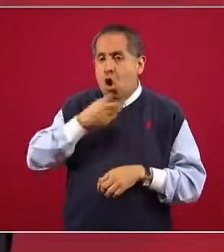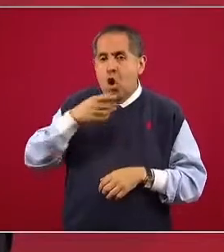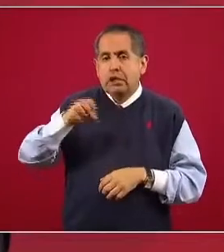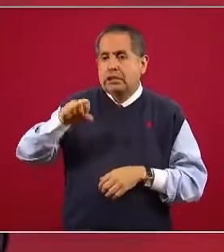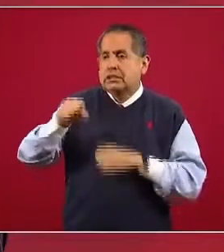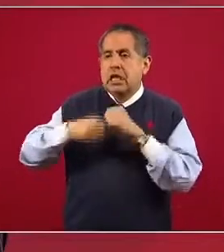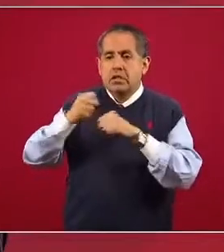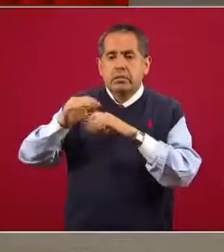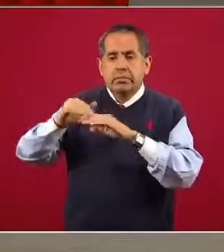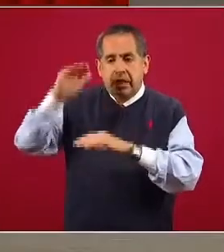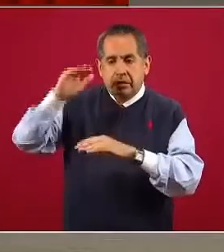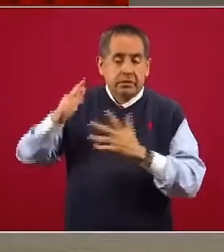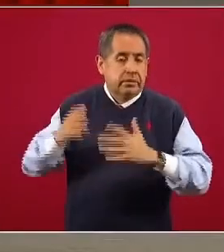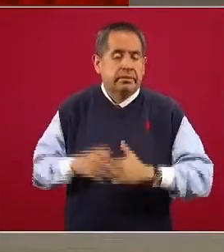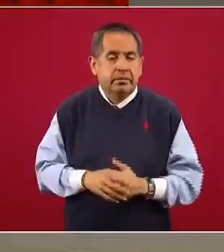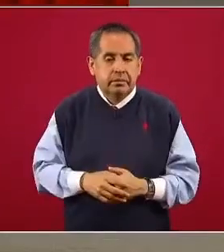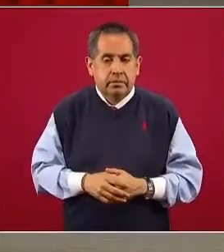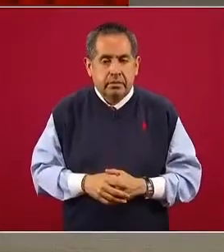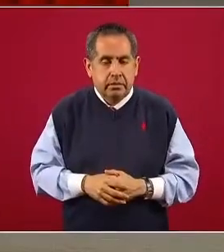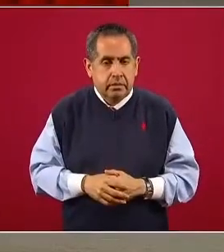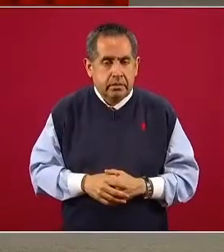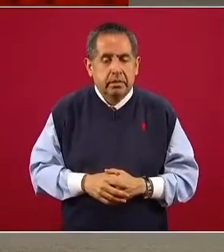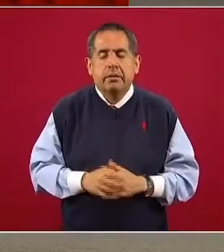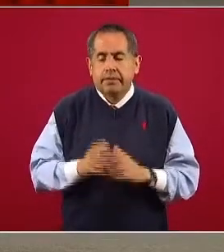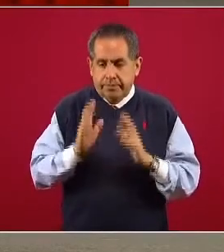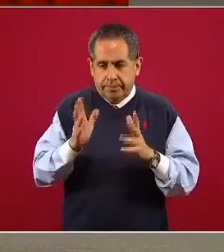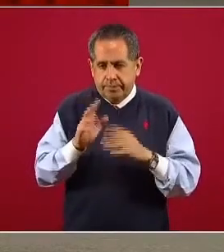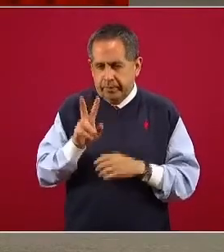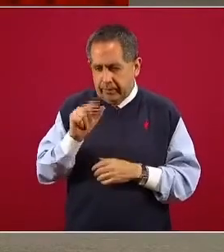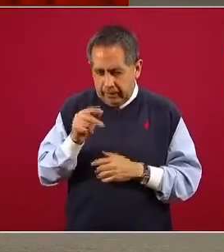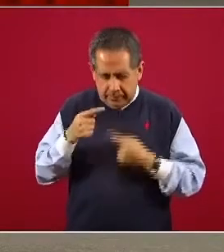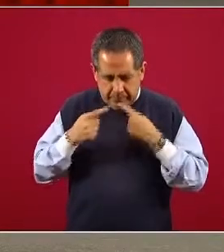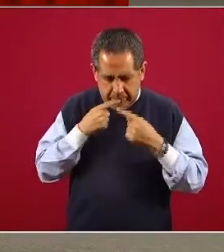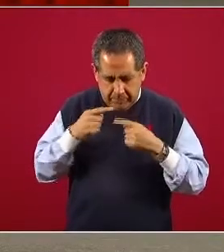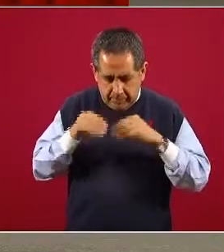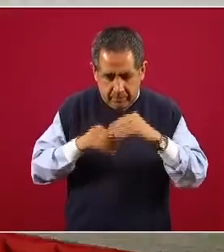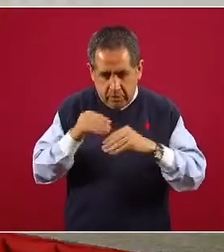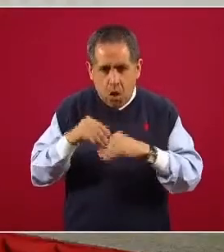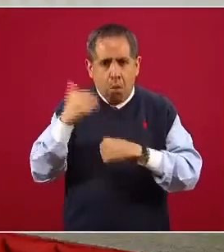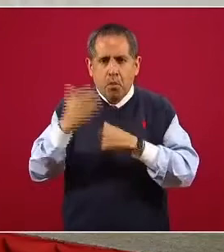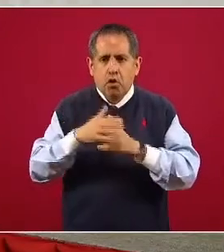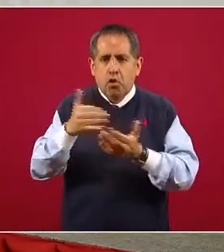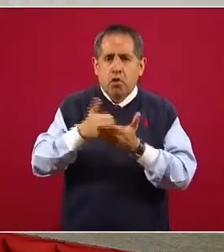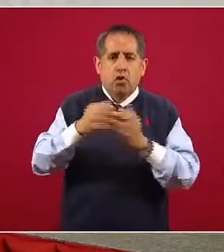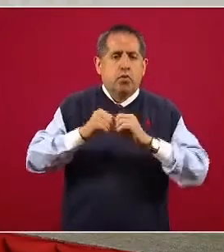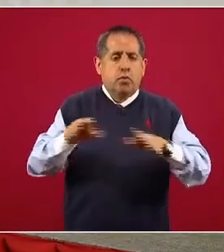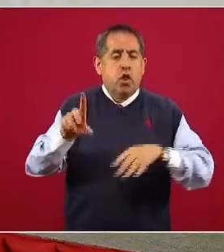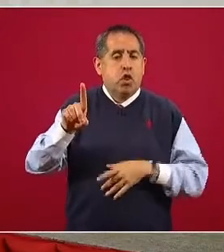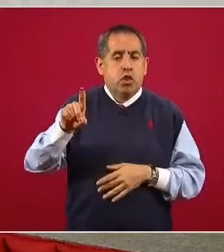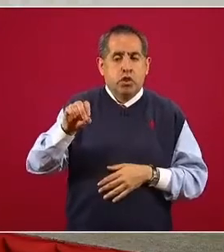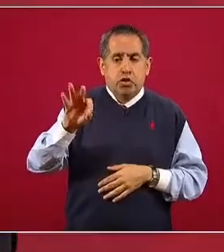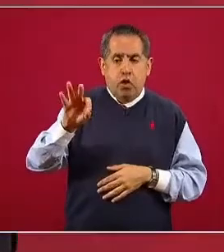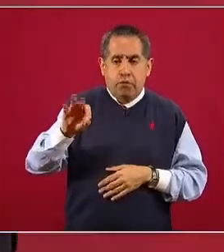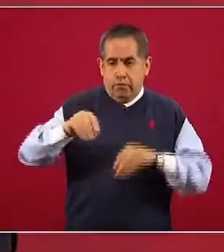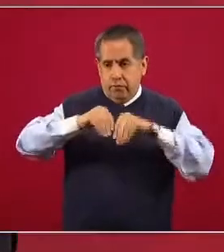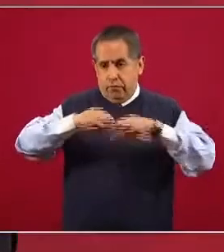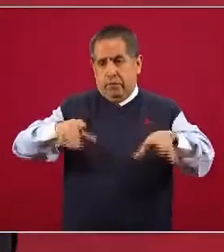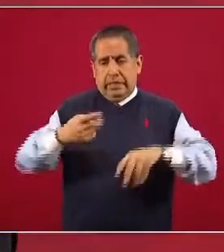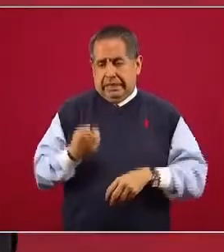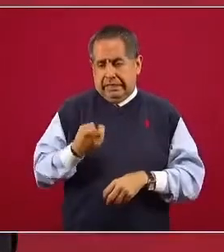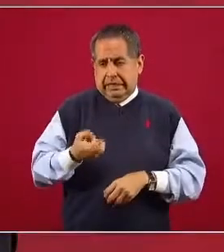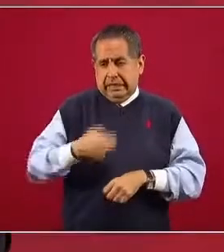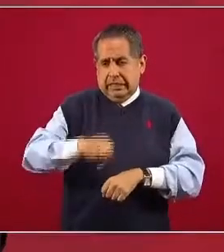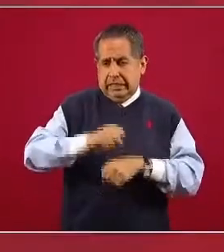de 60 años. Ya está en avanzado desarrollo, próximo a publicarse en el Diario Oficial de la Federación, seguramente esta